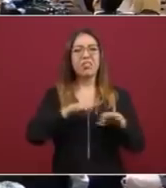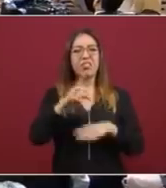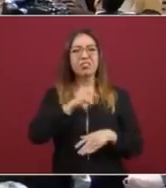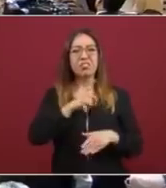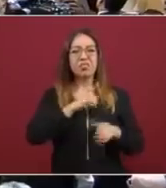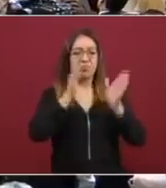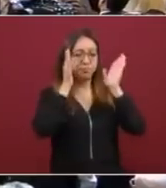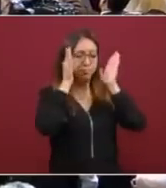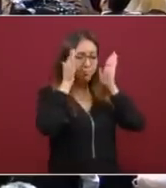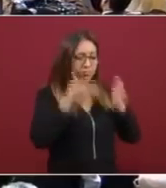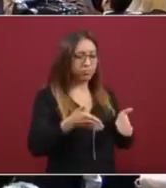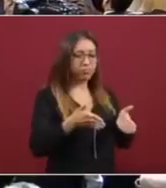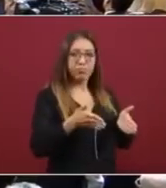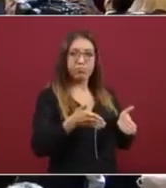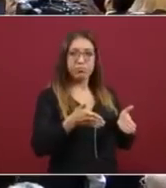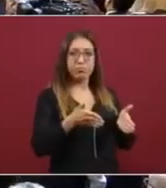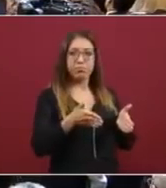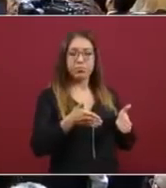que